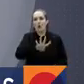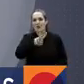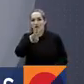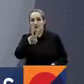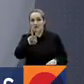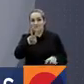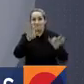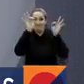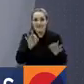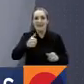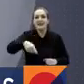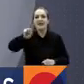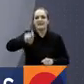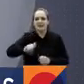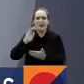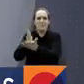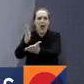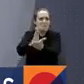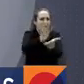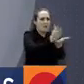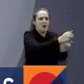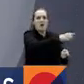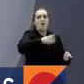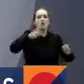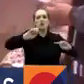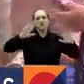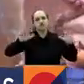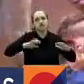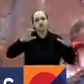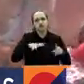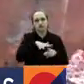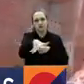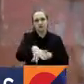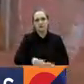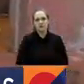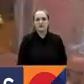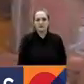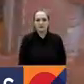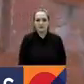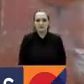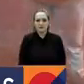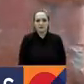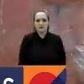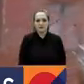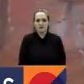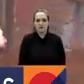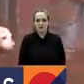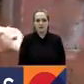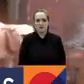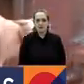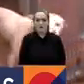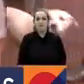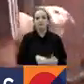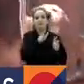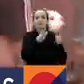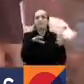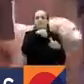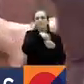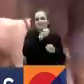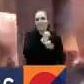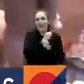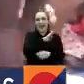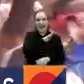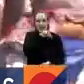emergencias durante las últimas 24 horas por las lluvias. Funcionarios de la administración municipal están